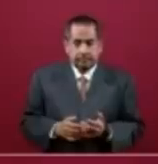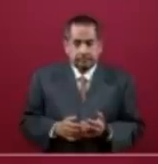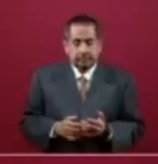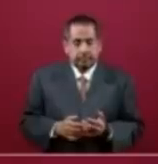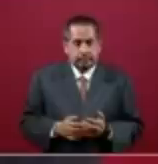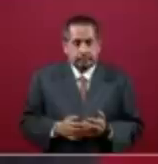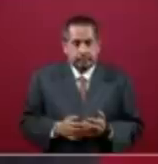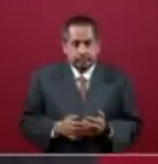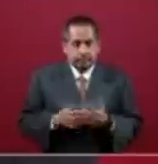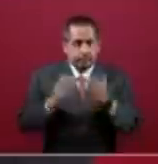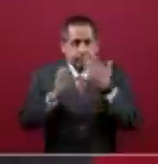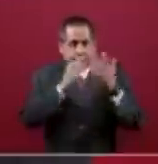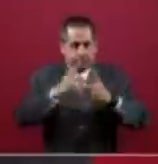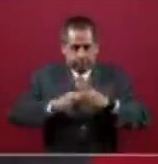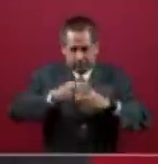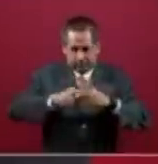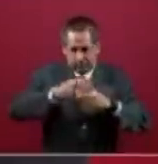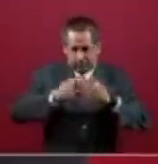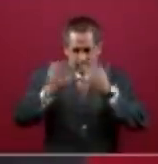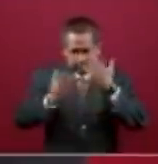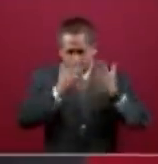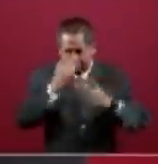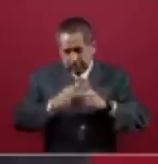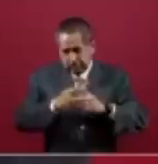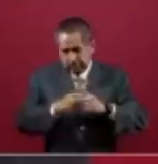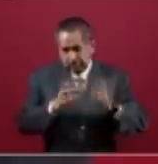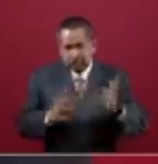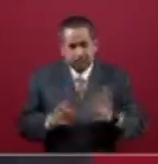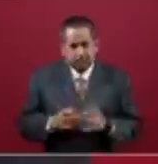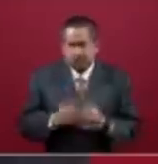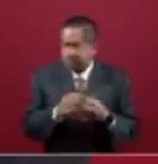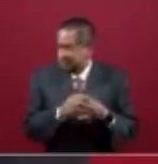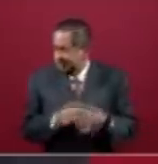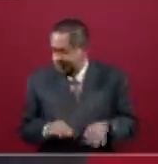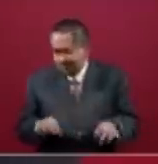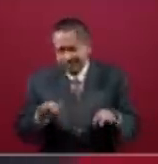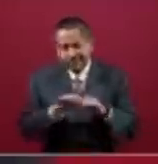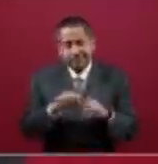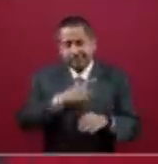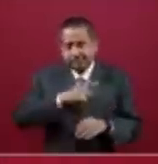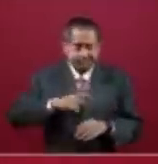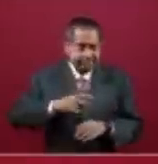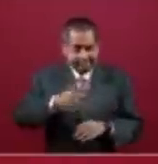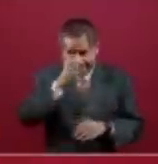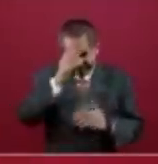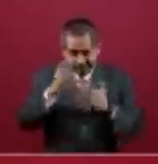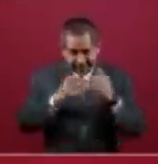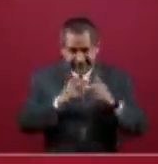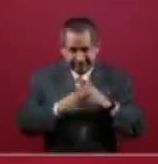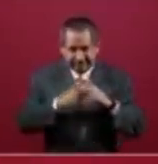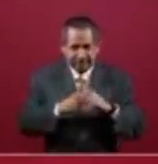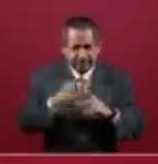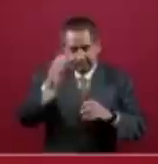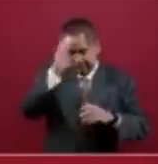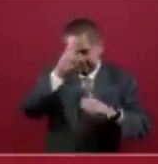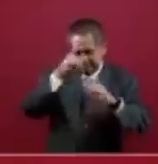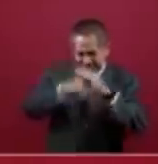el estudio de las matemáticas, ¿no? Es básico, tiene que ver con la